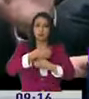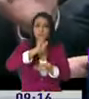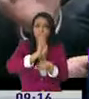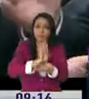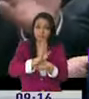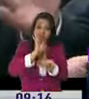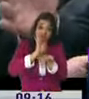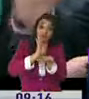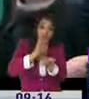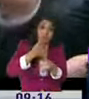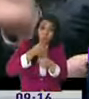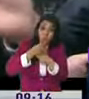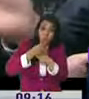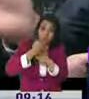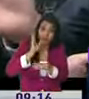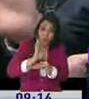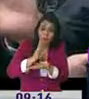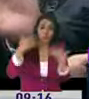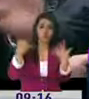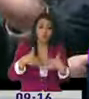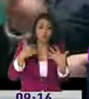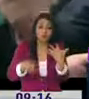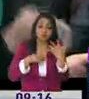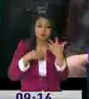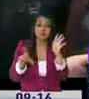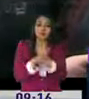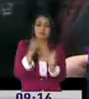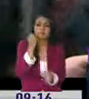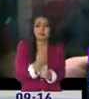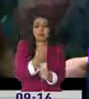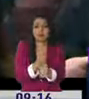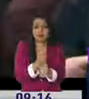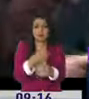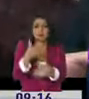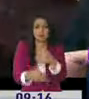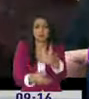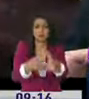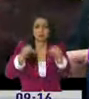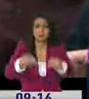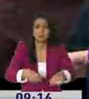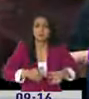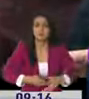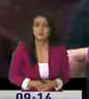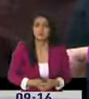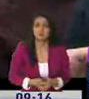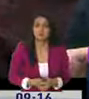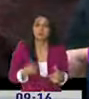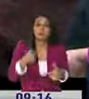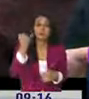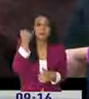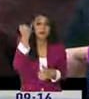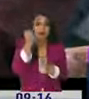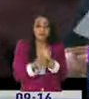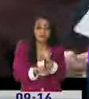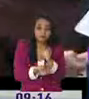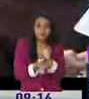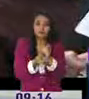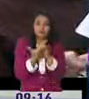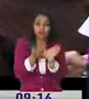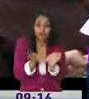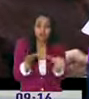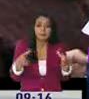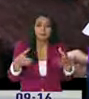la seguridad social, un código del trabajo dentro de todo el proceso. Se crea una comisión en el Ecuador,